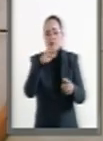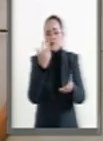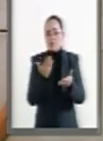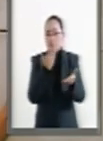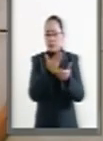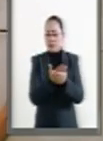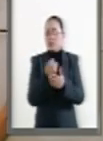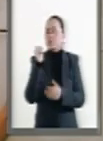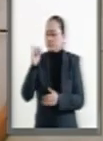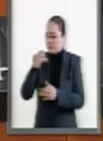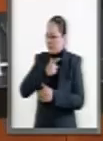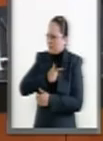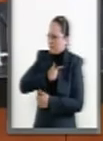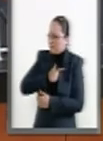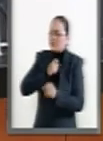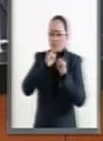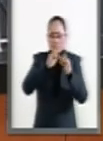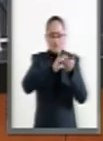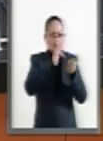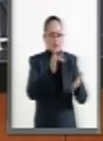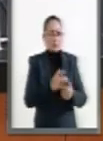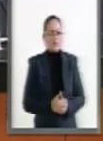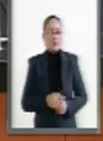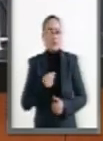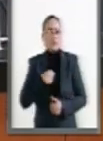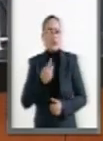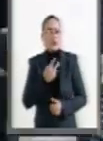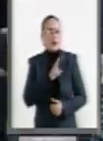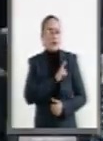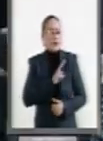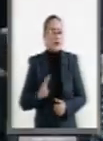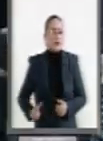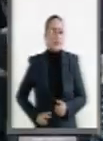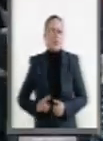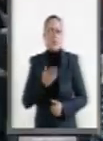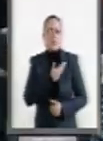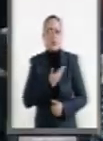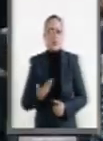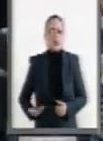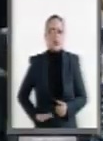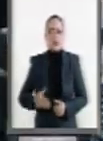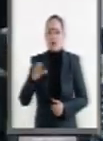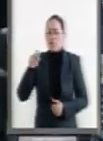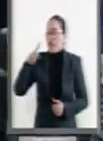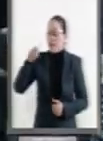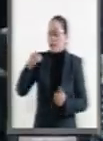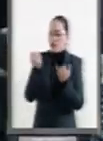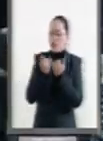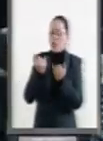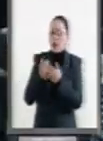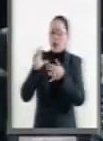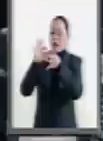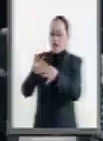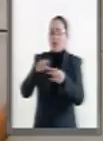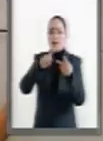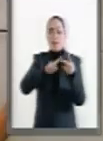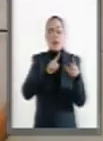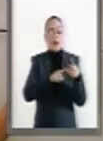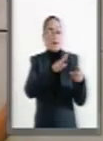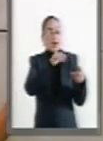gracias. Sí, muchísimas gracias, señor senador. Aquí el vicepresidente Octavio Pedraza, en el mismo sentido, si no tiene inconveniente. La vicepresidenta Blanca Alcalá